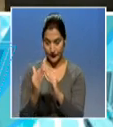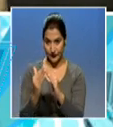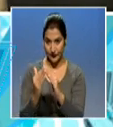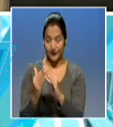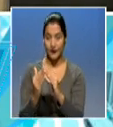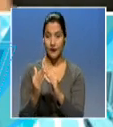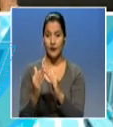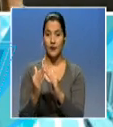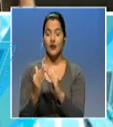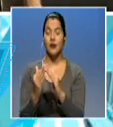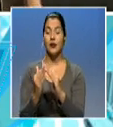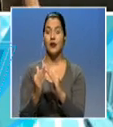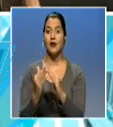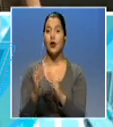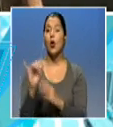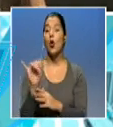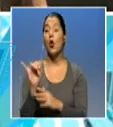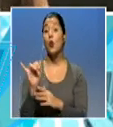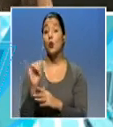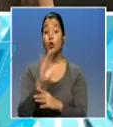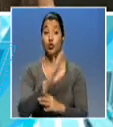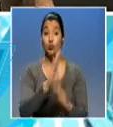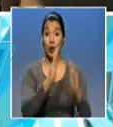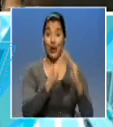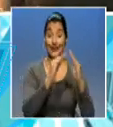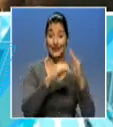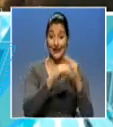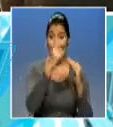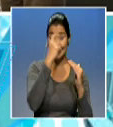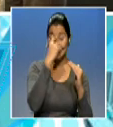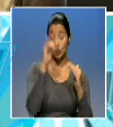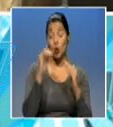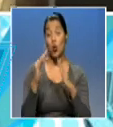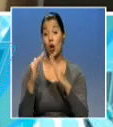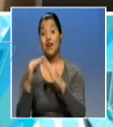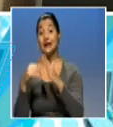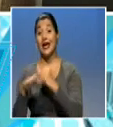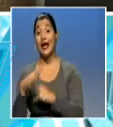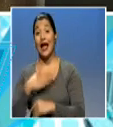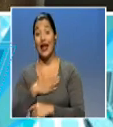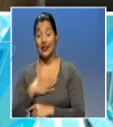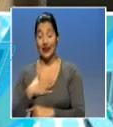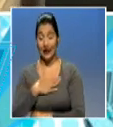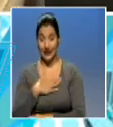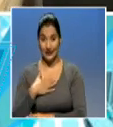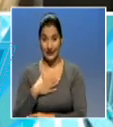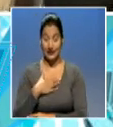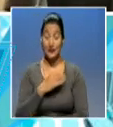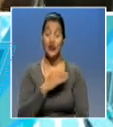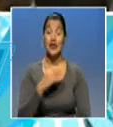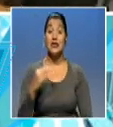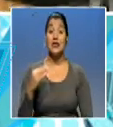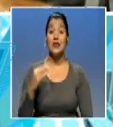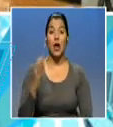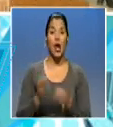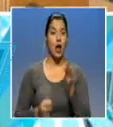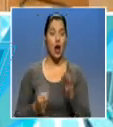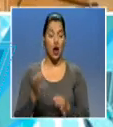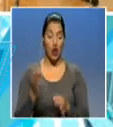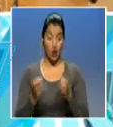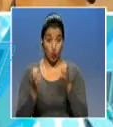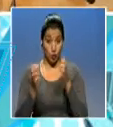residencia en Escazú como en Atenas, y pese a que el juez